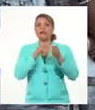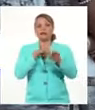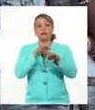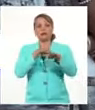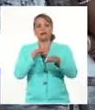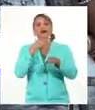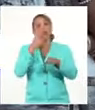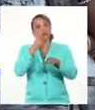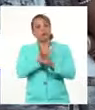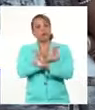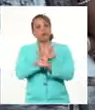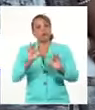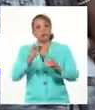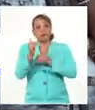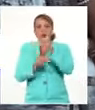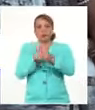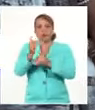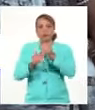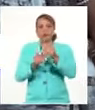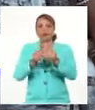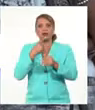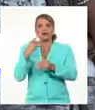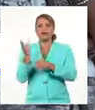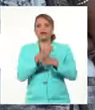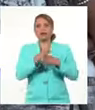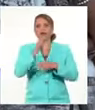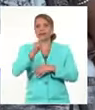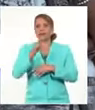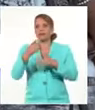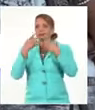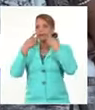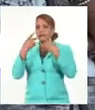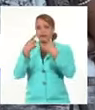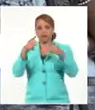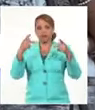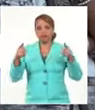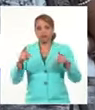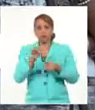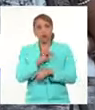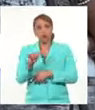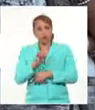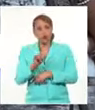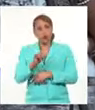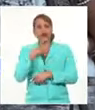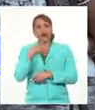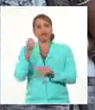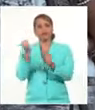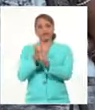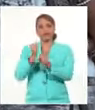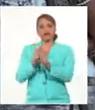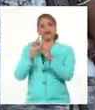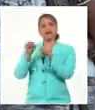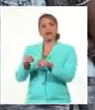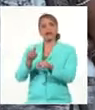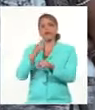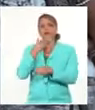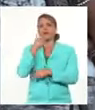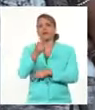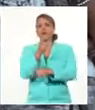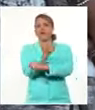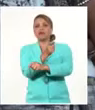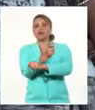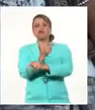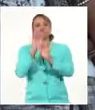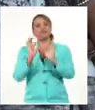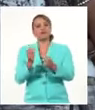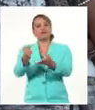tecnológicos y aquí hay los mismos ingenieros químicos, automáticos, eléctricos, industriales, como es mi caso, pero la oportunidad de la capacitación siempre nos las han